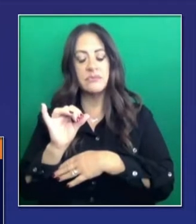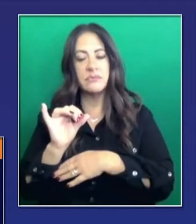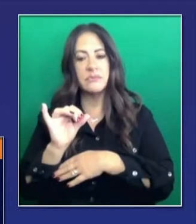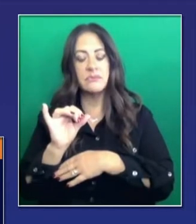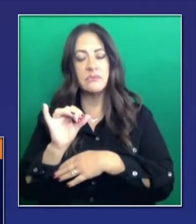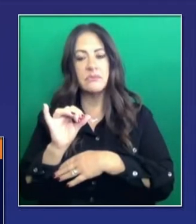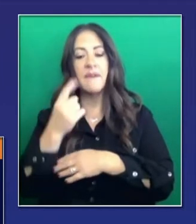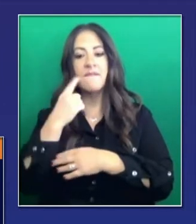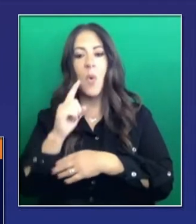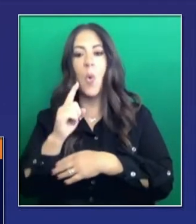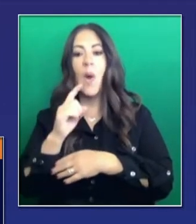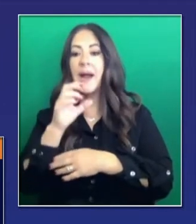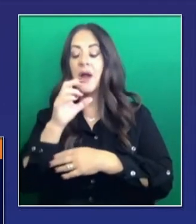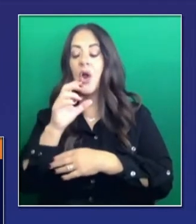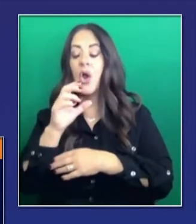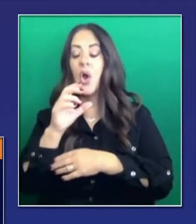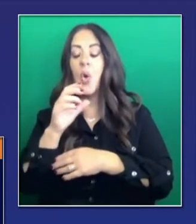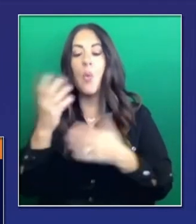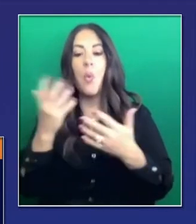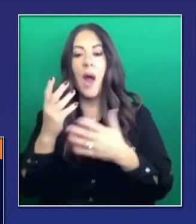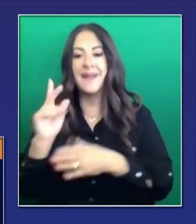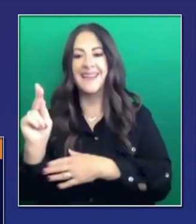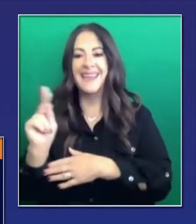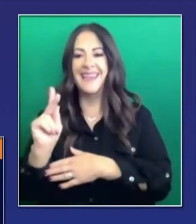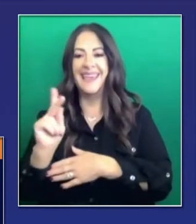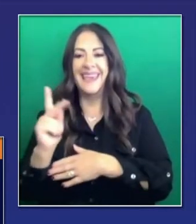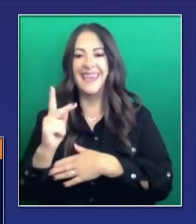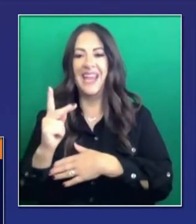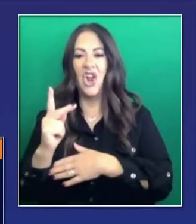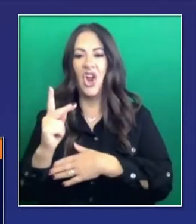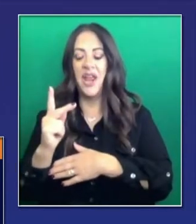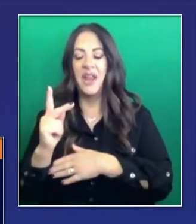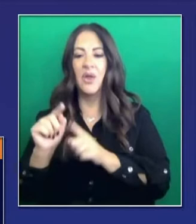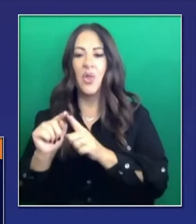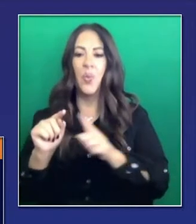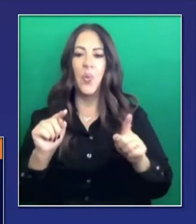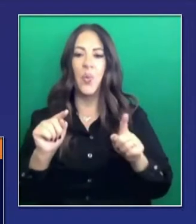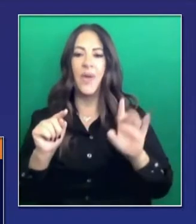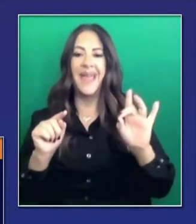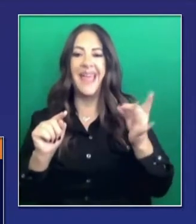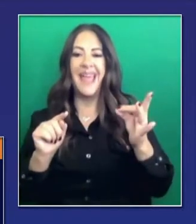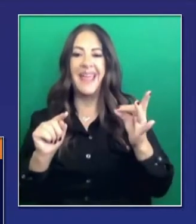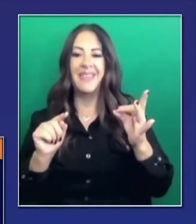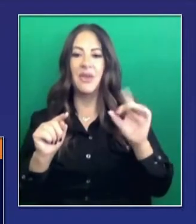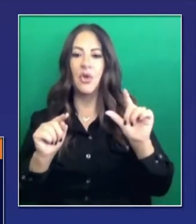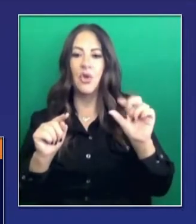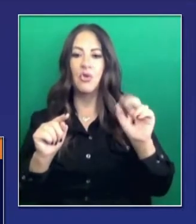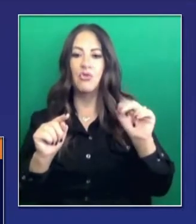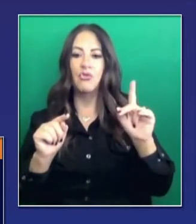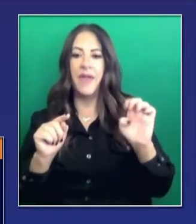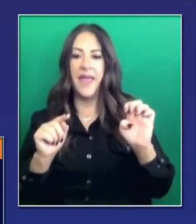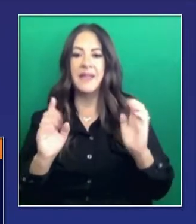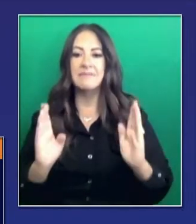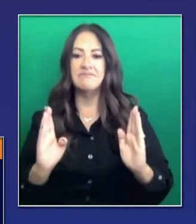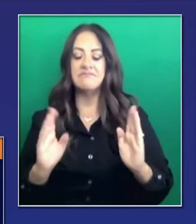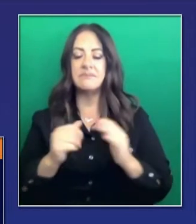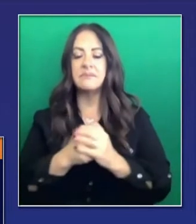En relación a escuelas de kindergarten a 12 o la tercero de secundaria.